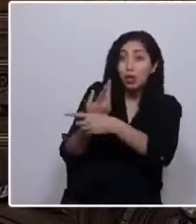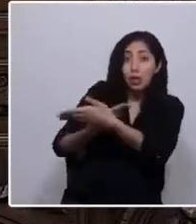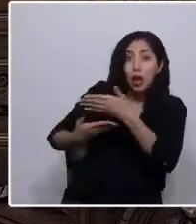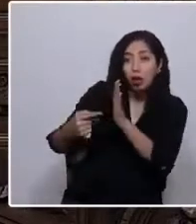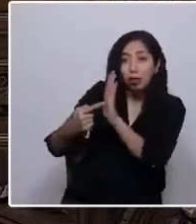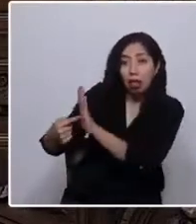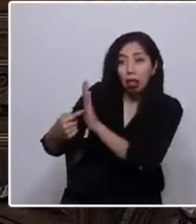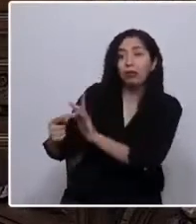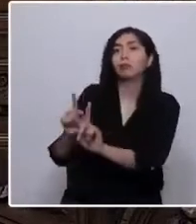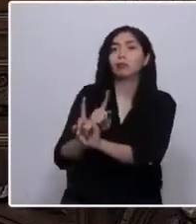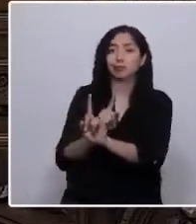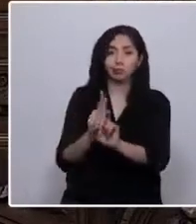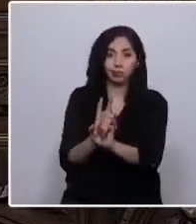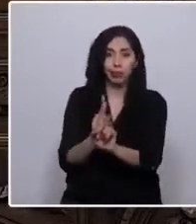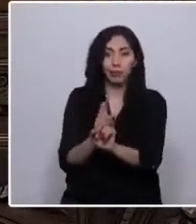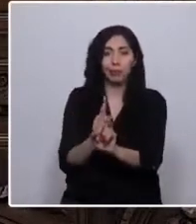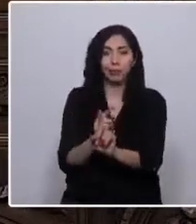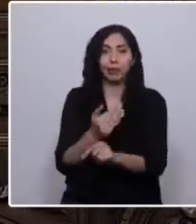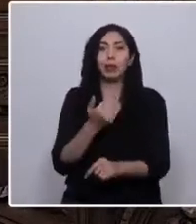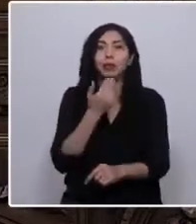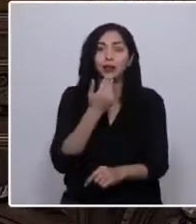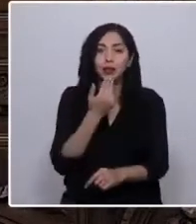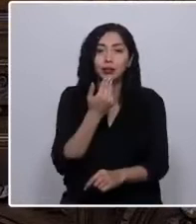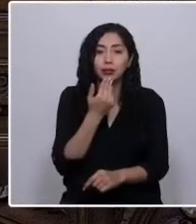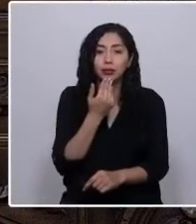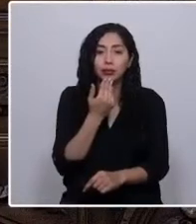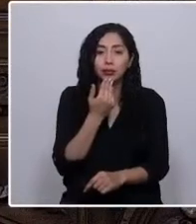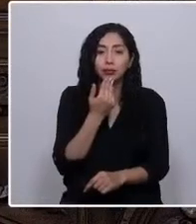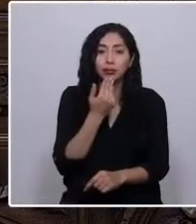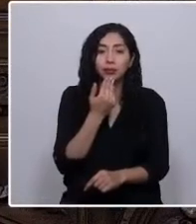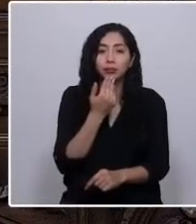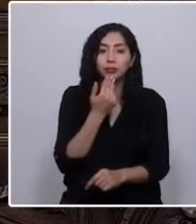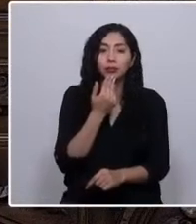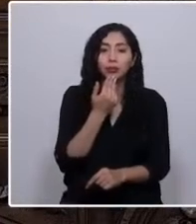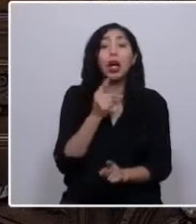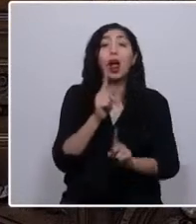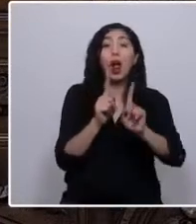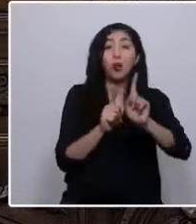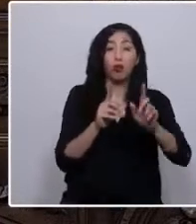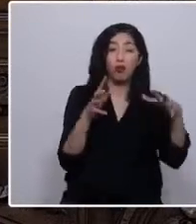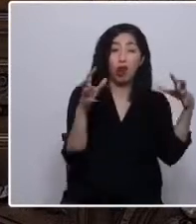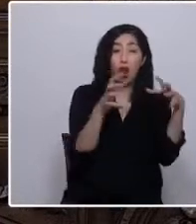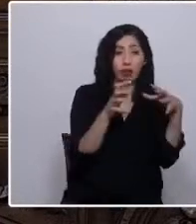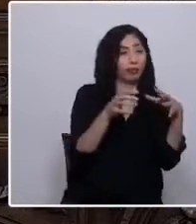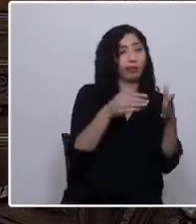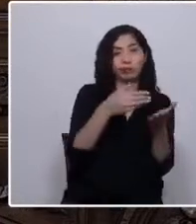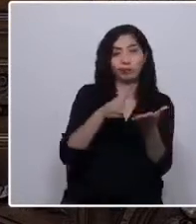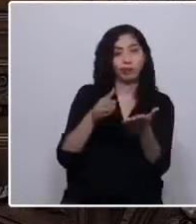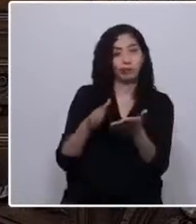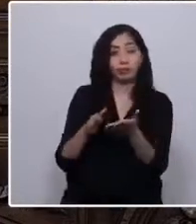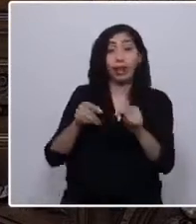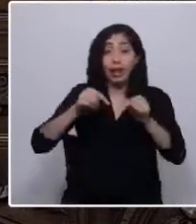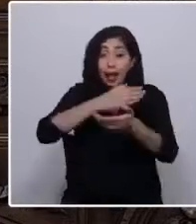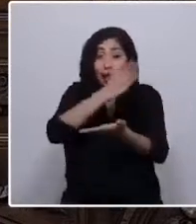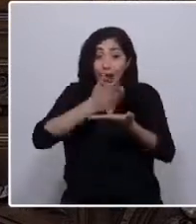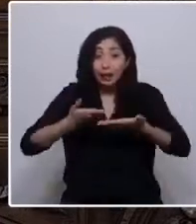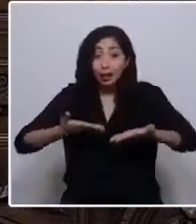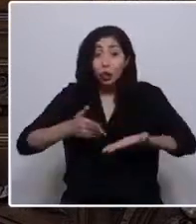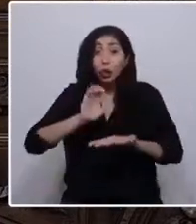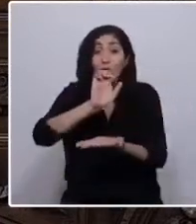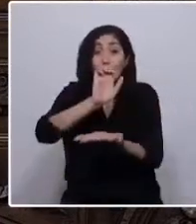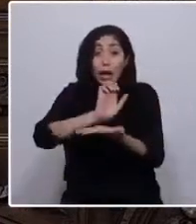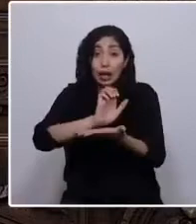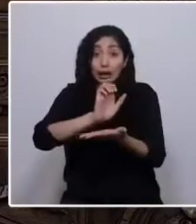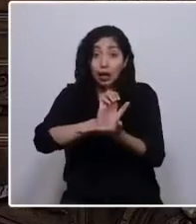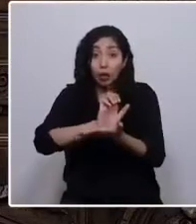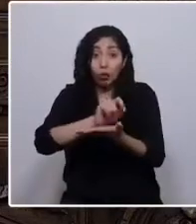termine con la imposibilidad de sentar a la mesa de quienes usan la vía violenta. Hasta hoy, el Estado ha enfrentado esta situación con la